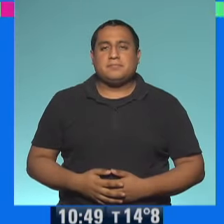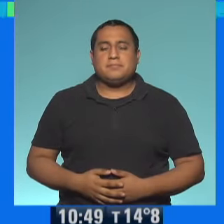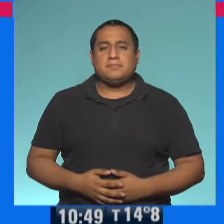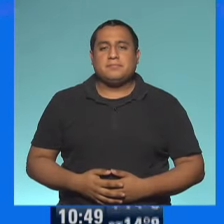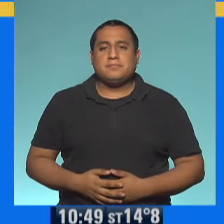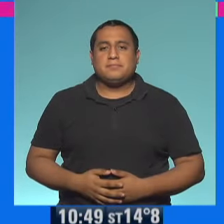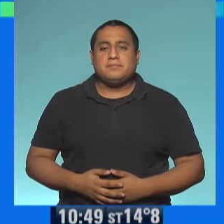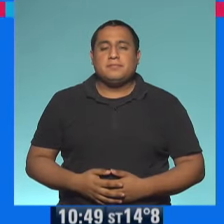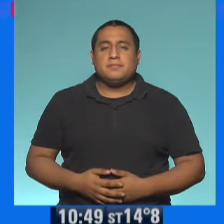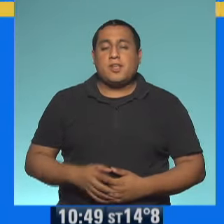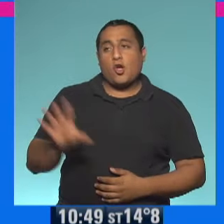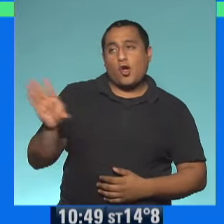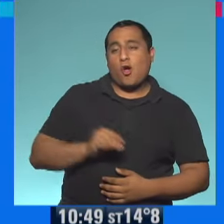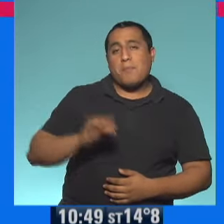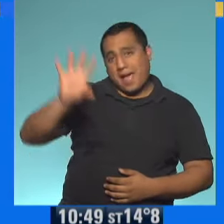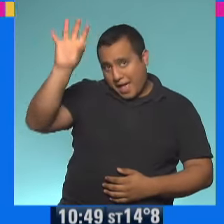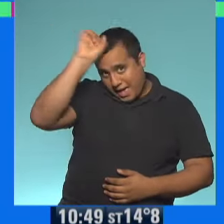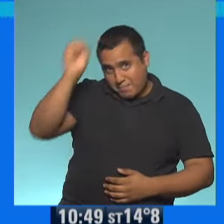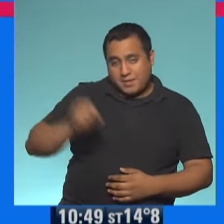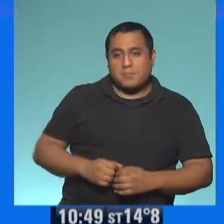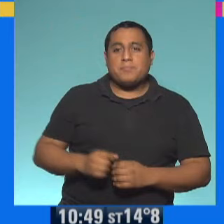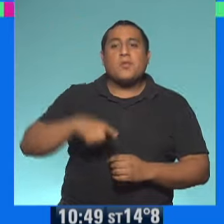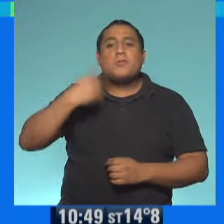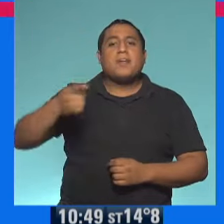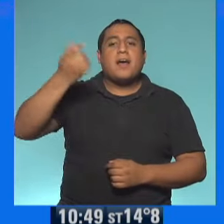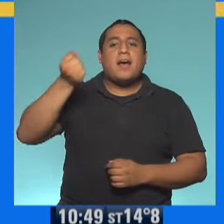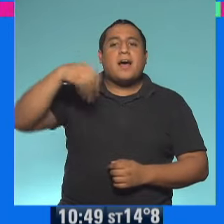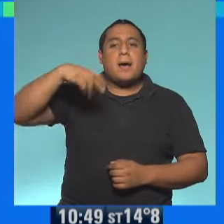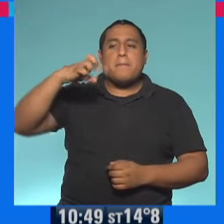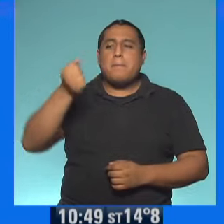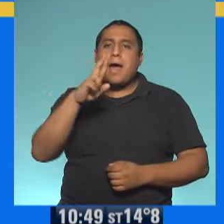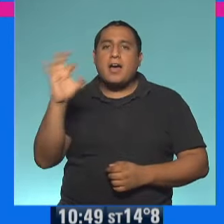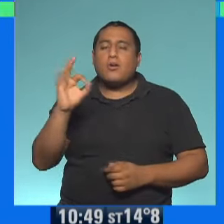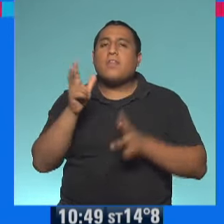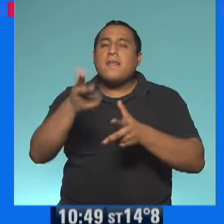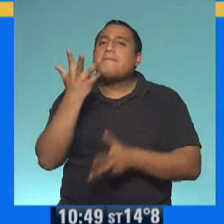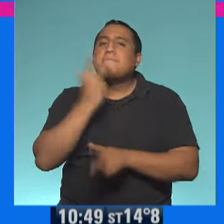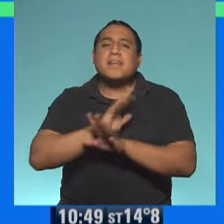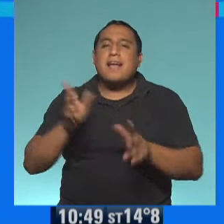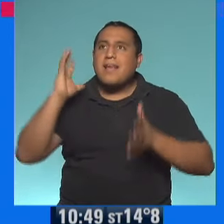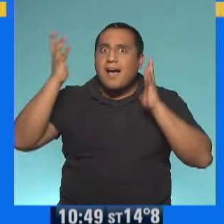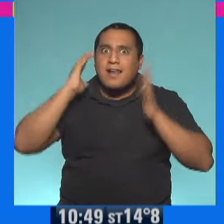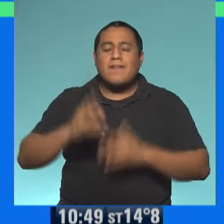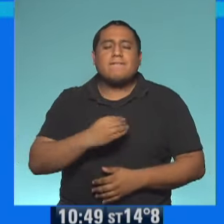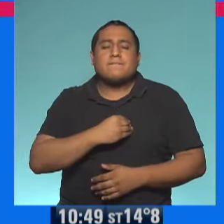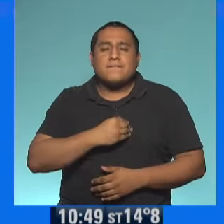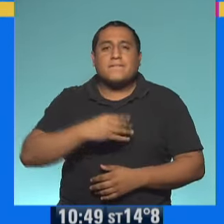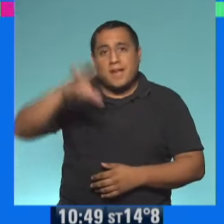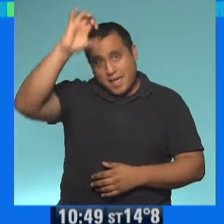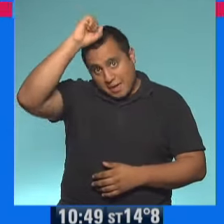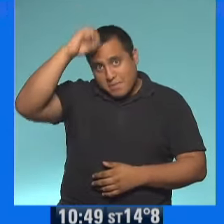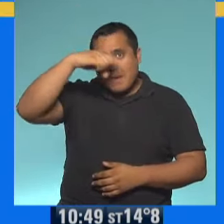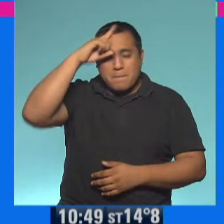Lo de seguimos Rosario. A Emi. A ver, ¿quién más? Amparo dice, me encanta el carnaval. fan de Emi, Maga y Nuria.